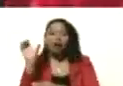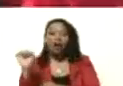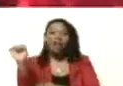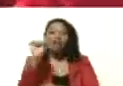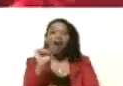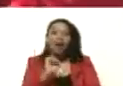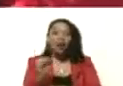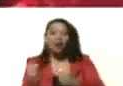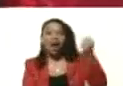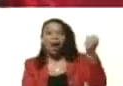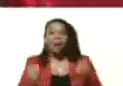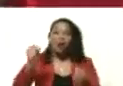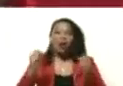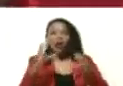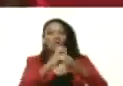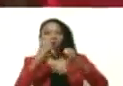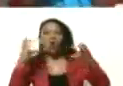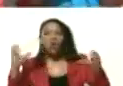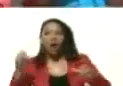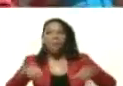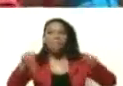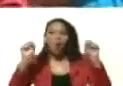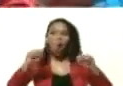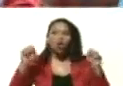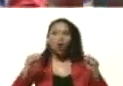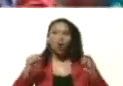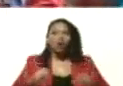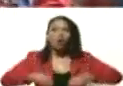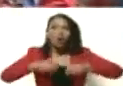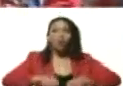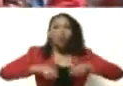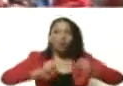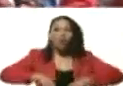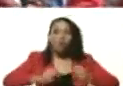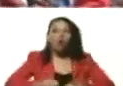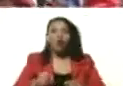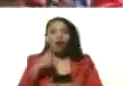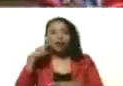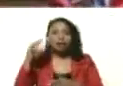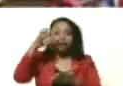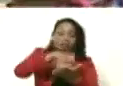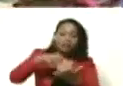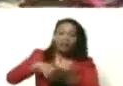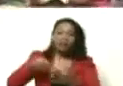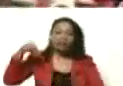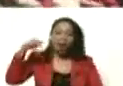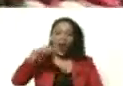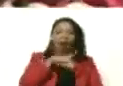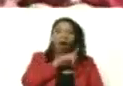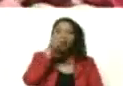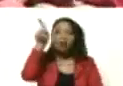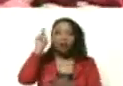en camión, en autobús, en moto, en caballo, en tractores, a pie. Y allá